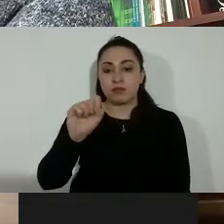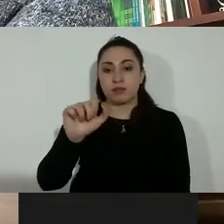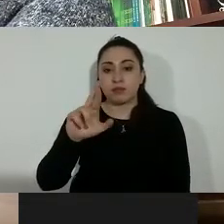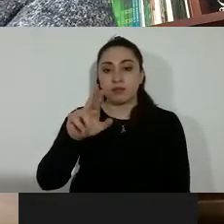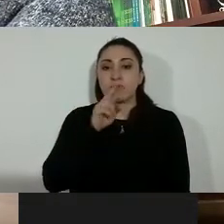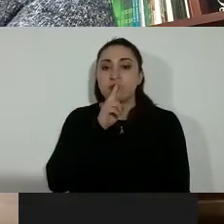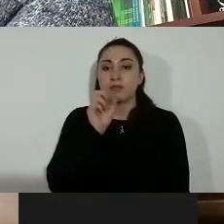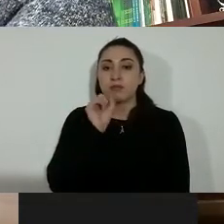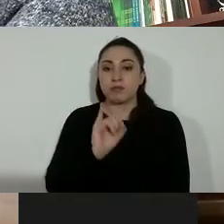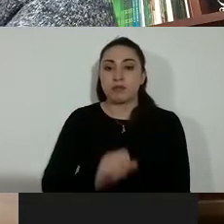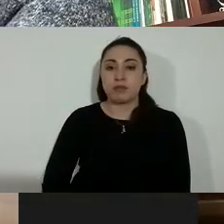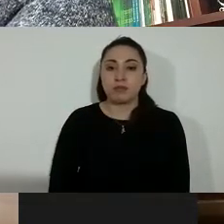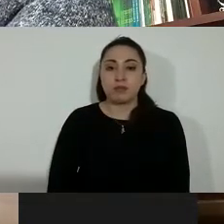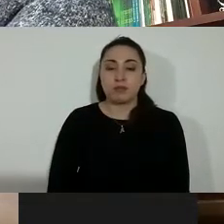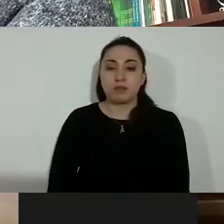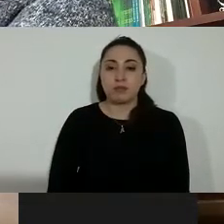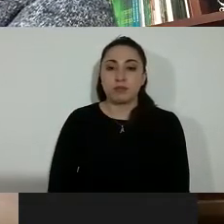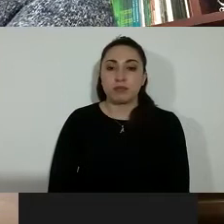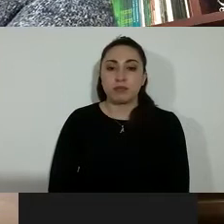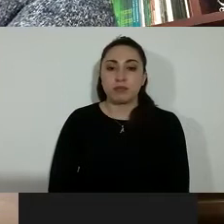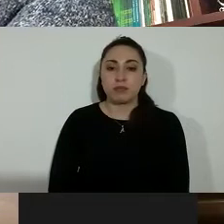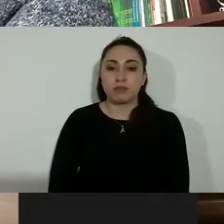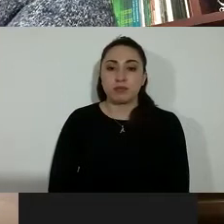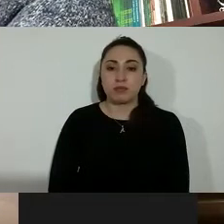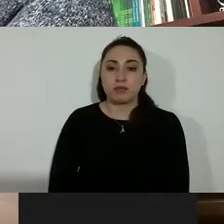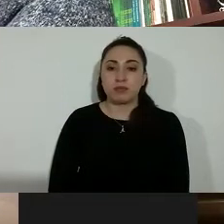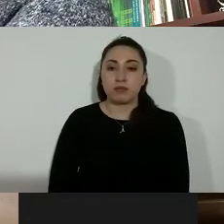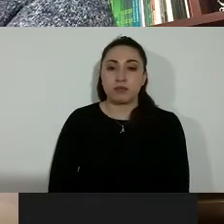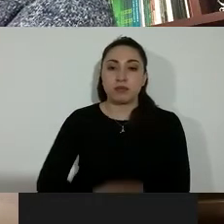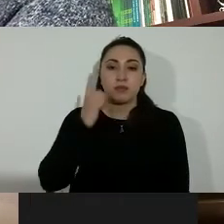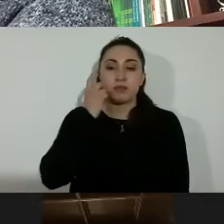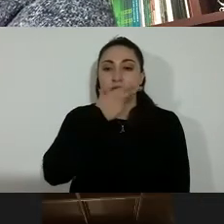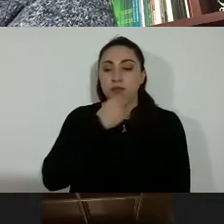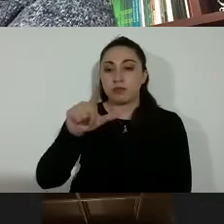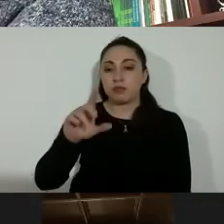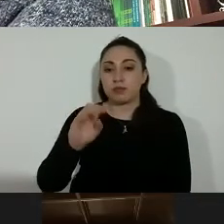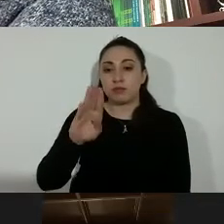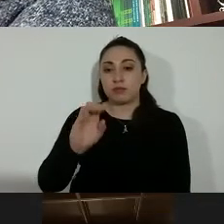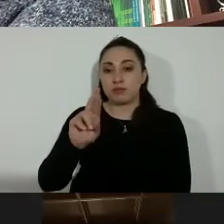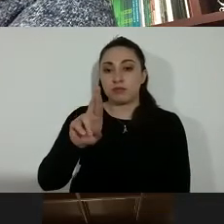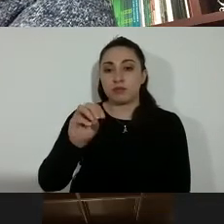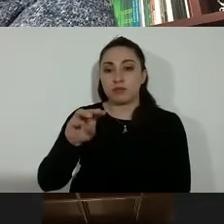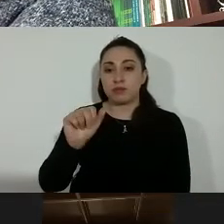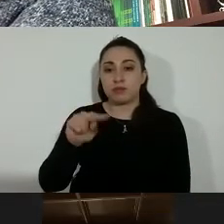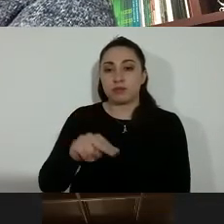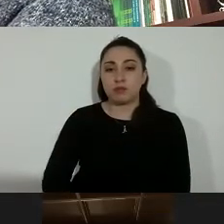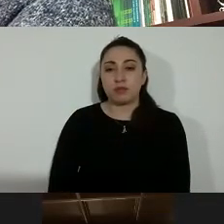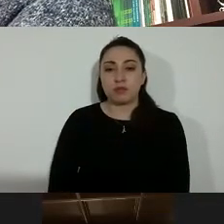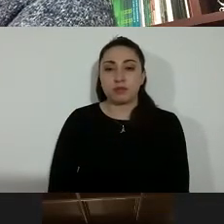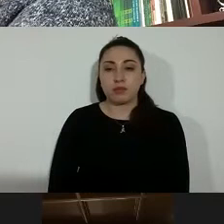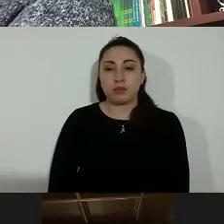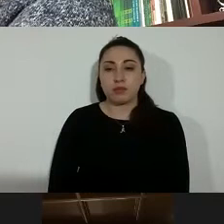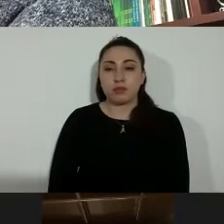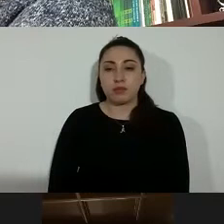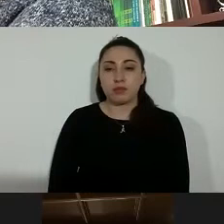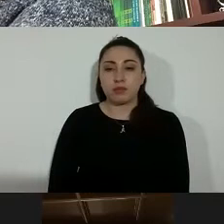Mónica Fernández, a favor. Gracias, diputado. Diputado Víctor Hugo Lobo Román. Gracias, diputado. Diputado